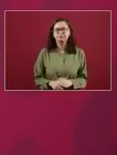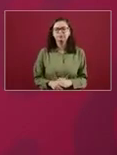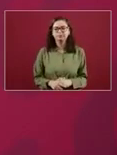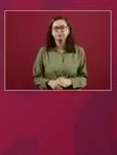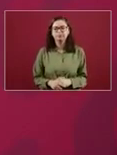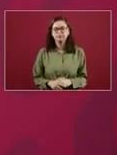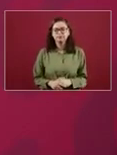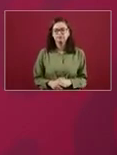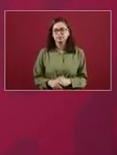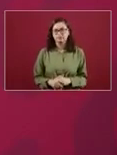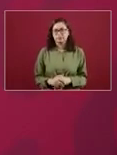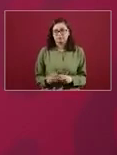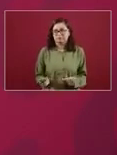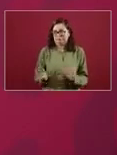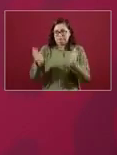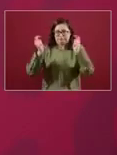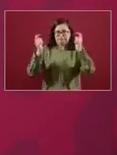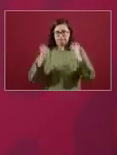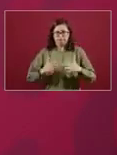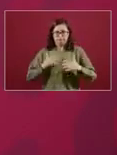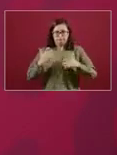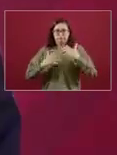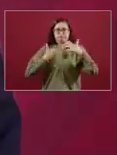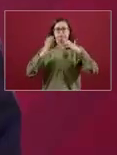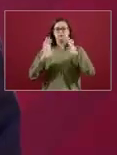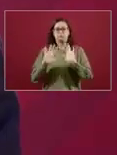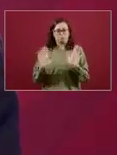a flor de piel.